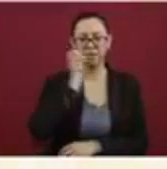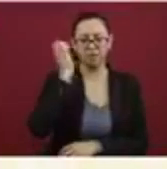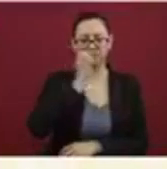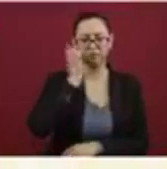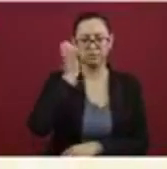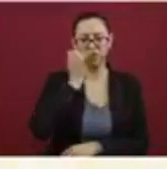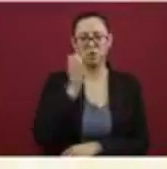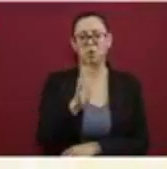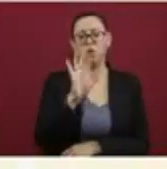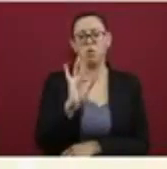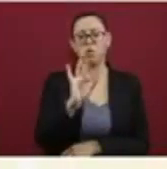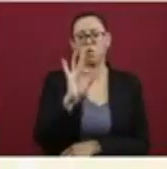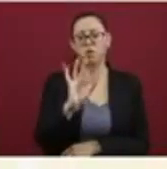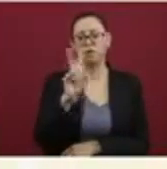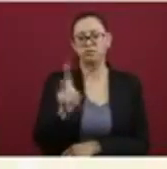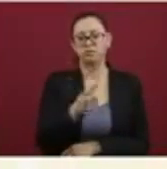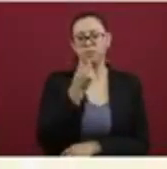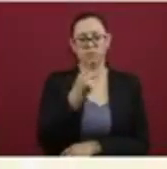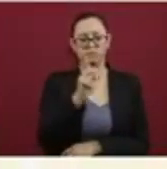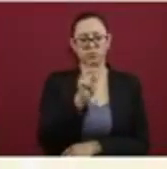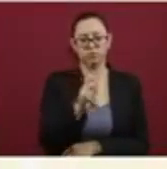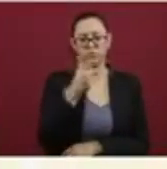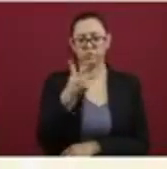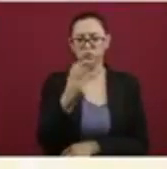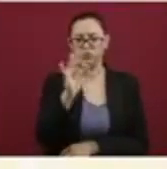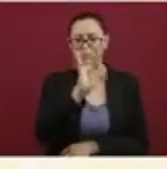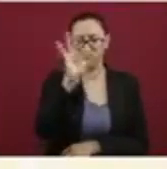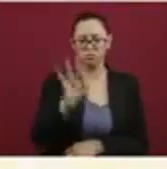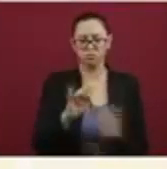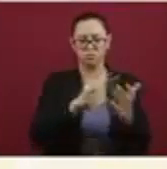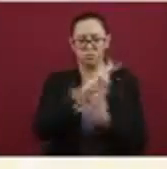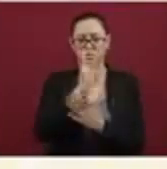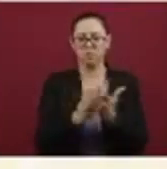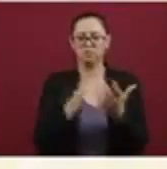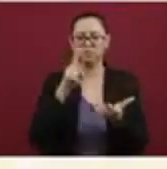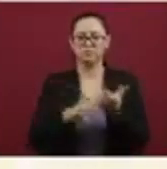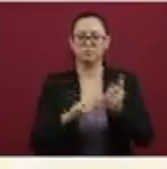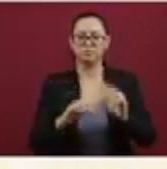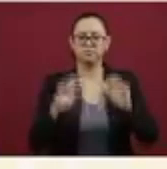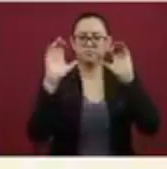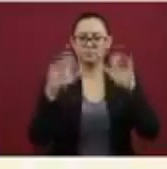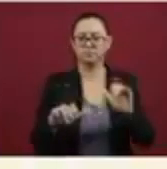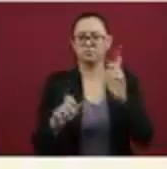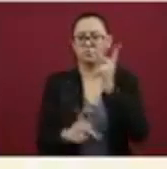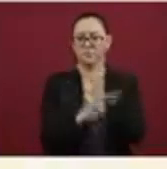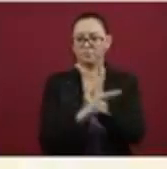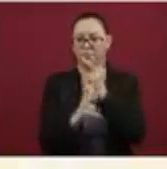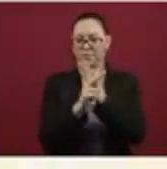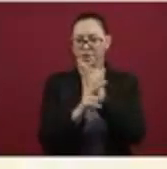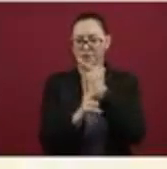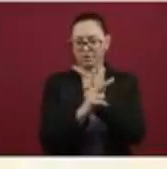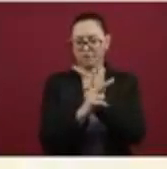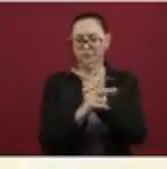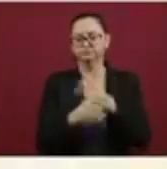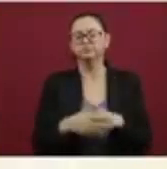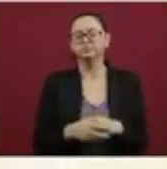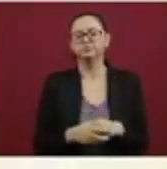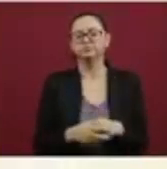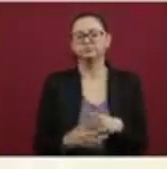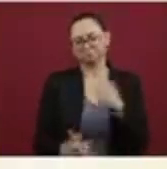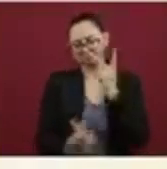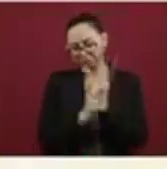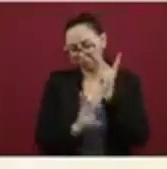42.8% de los jóvenes que forman ya parte del programa tienen preparatoria, ya sea